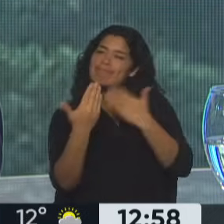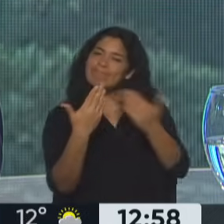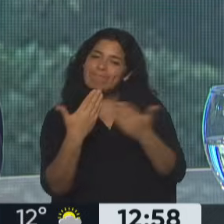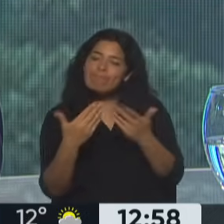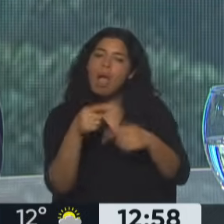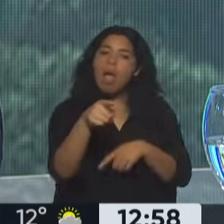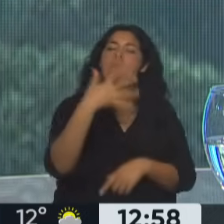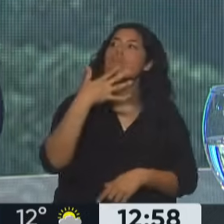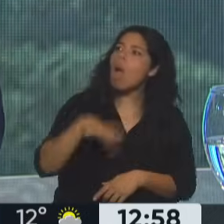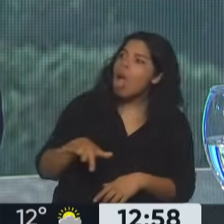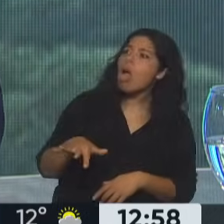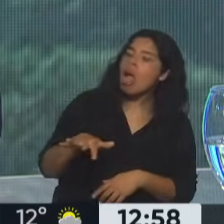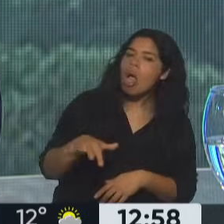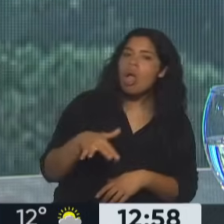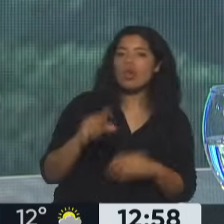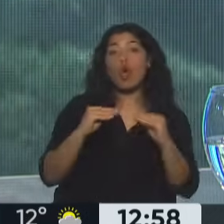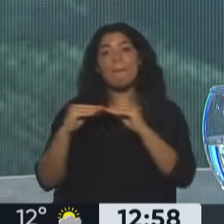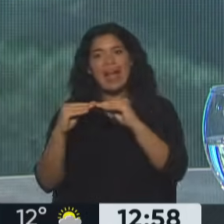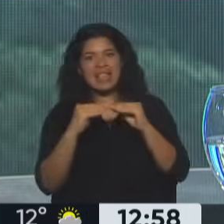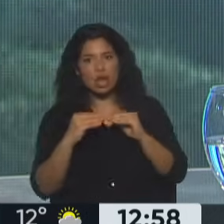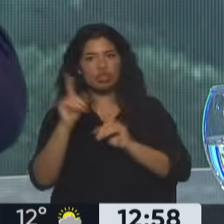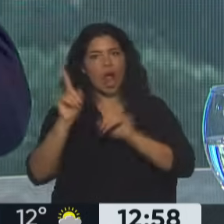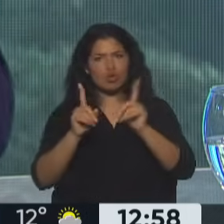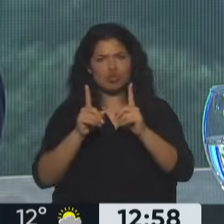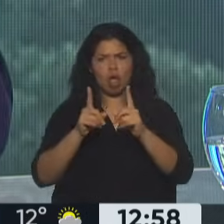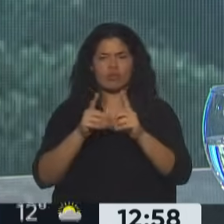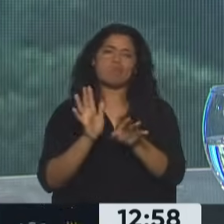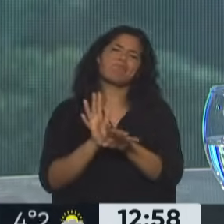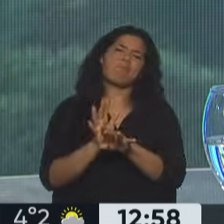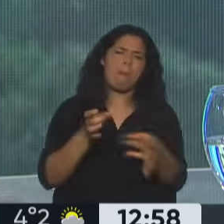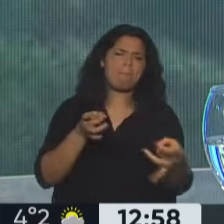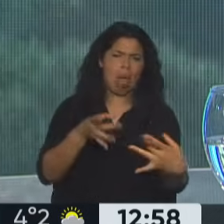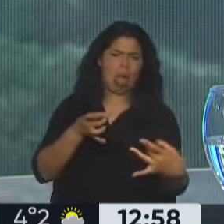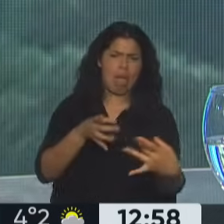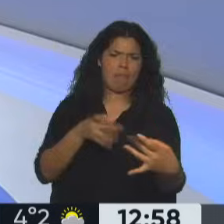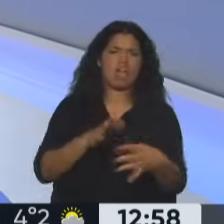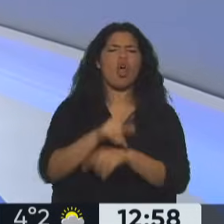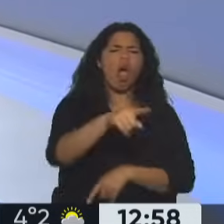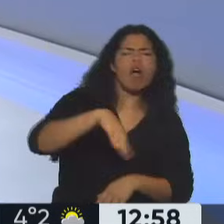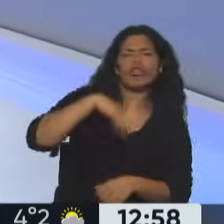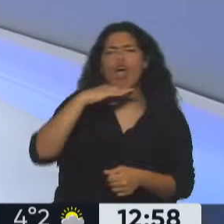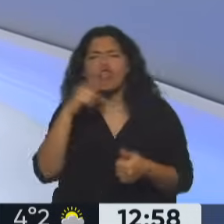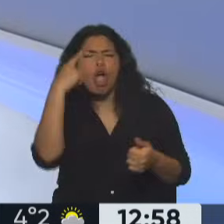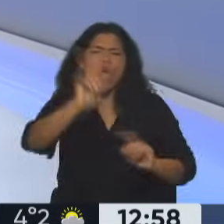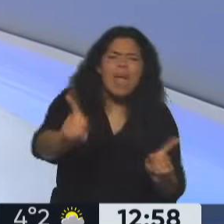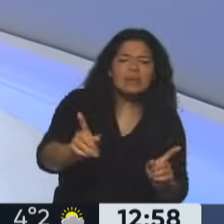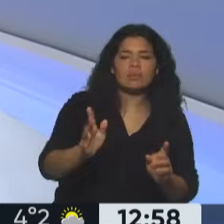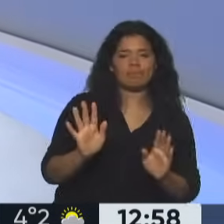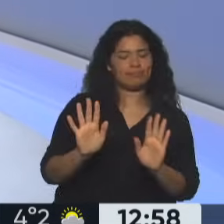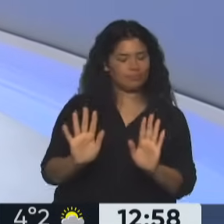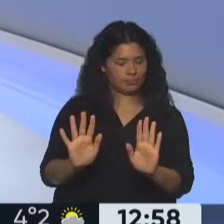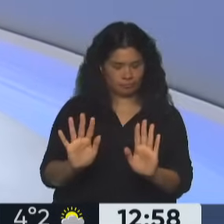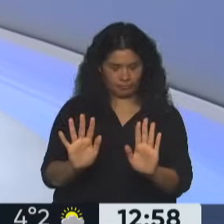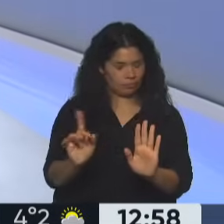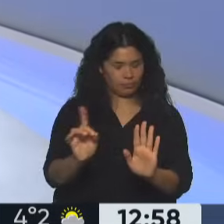de de de de otros compañeros que viste chocan chocan dice no que son unos tontos que no piensan que no no no para para